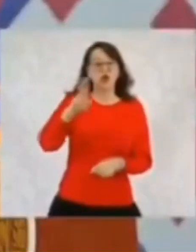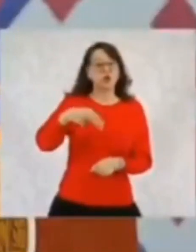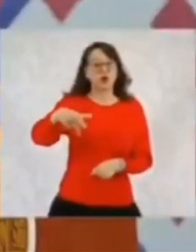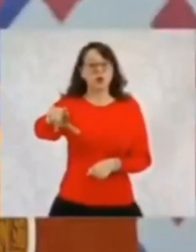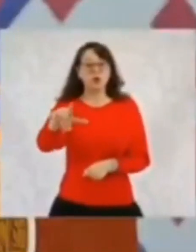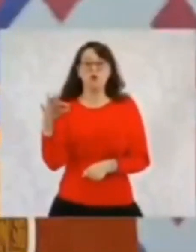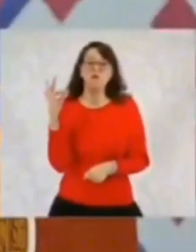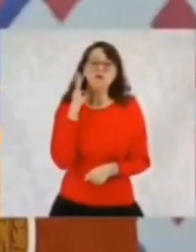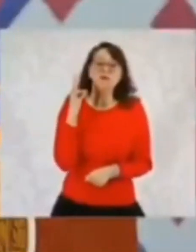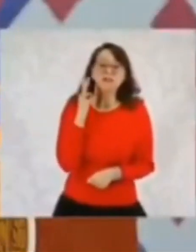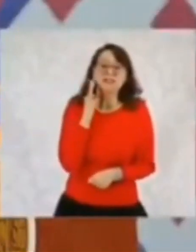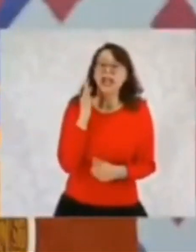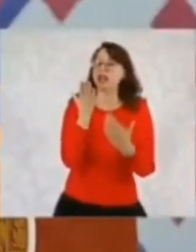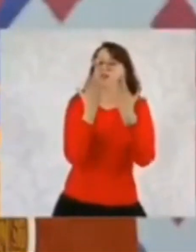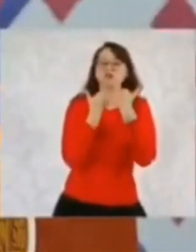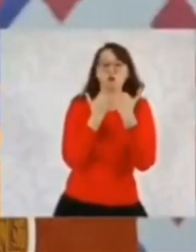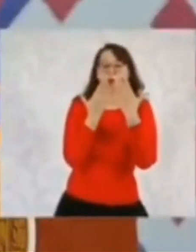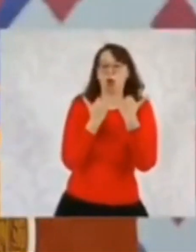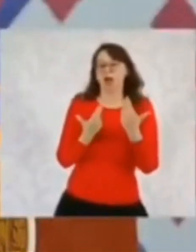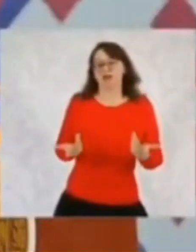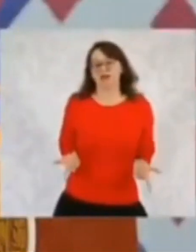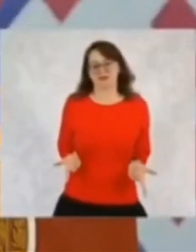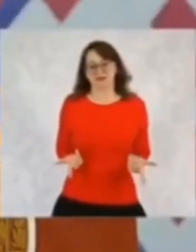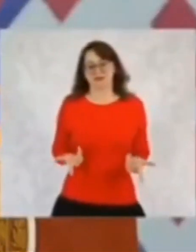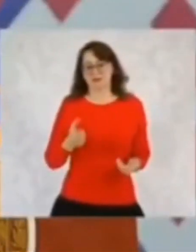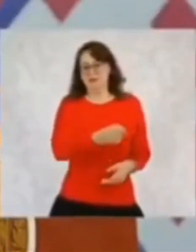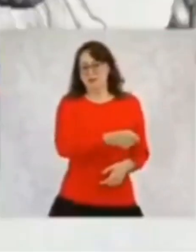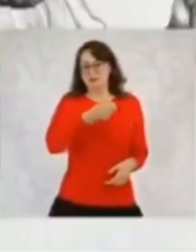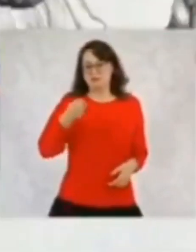O sea, ¿cómo es posible que ni siquiera se pueda nombrar un fiscal